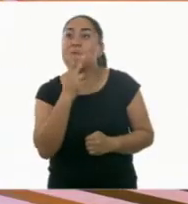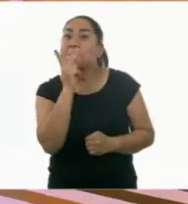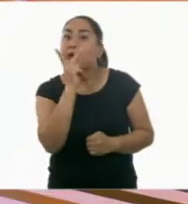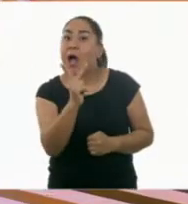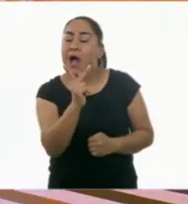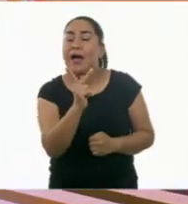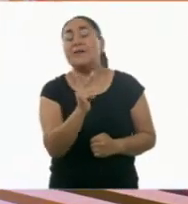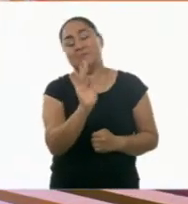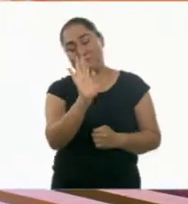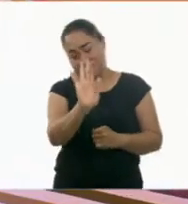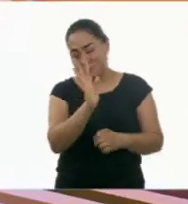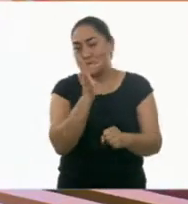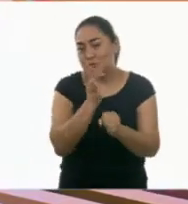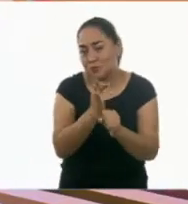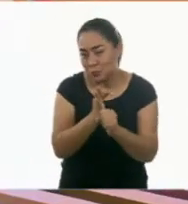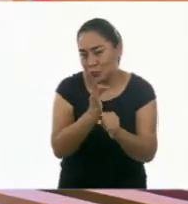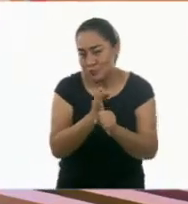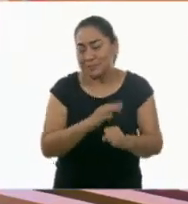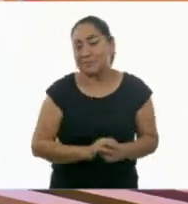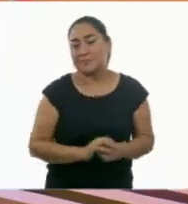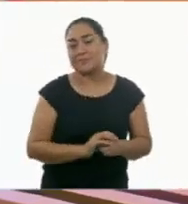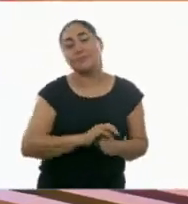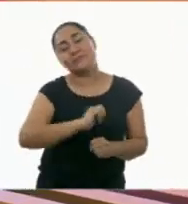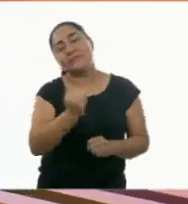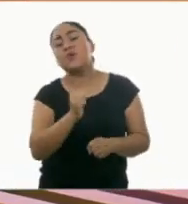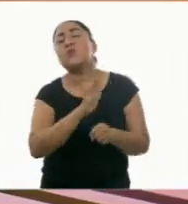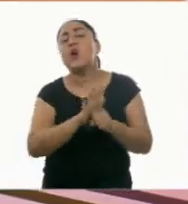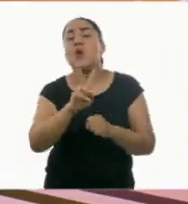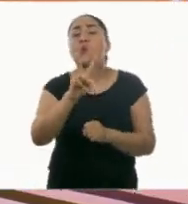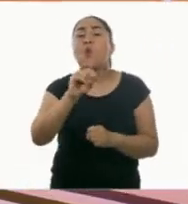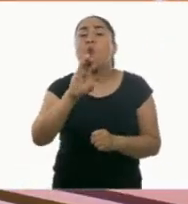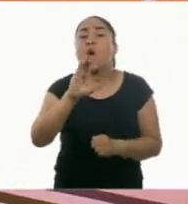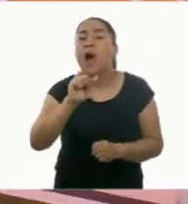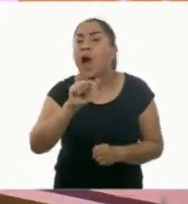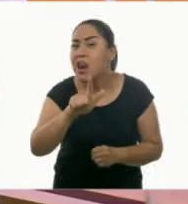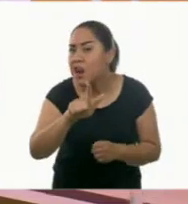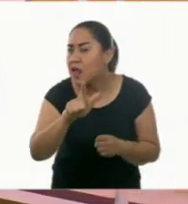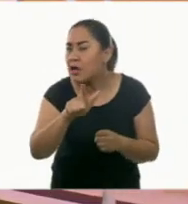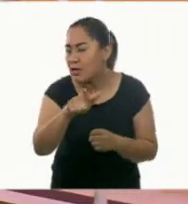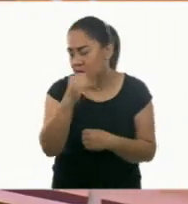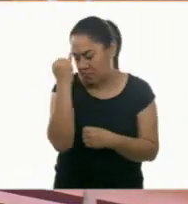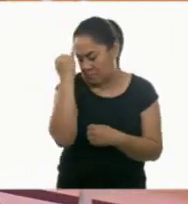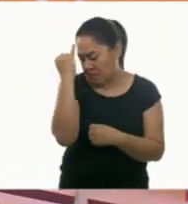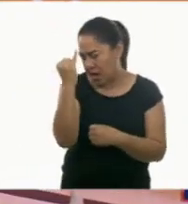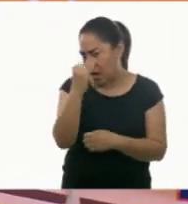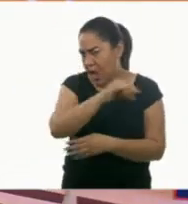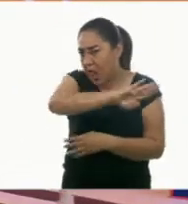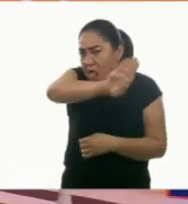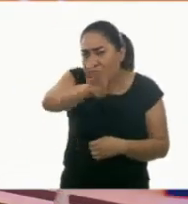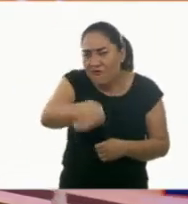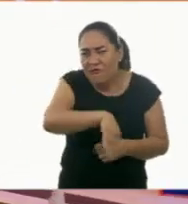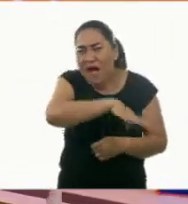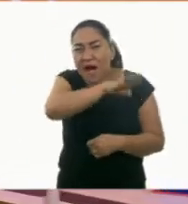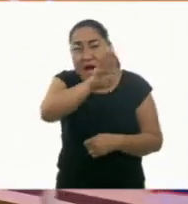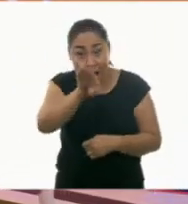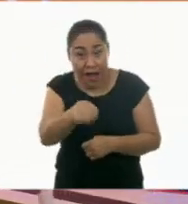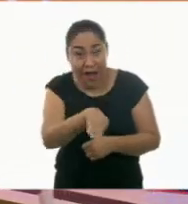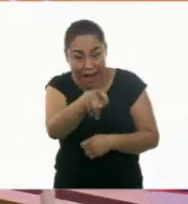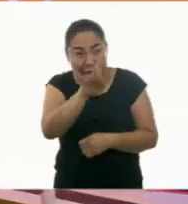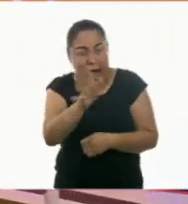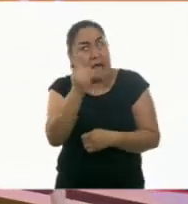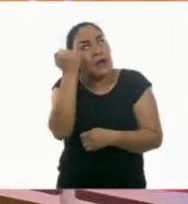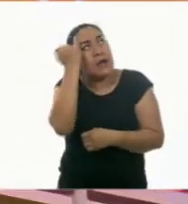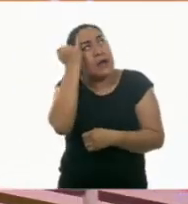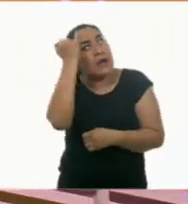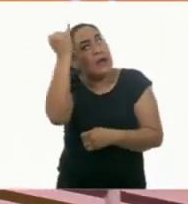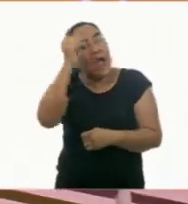Bien, vamos a ver ahora nuestra siguiente vocal. Imaginamos un elefante, ¿verdad que sí? Lo hicieron en